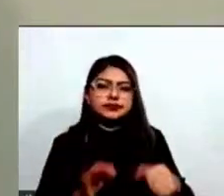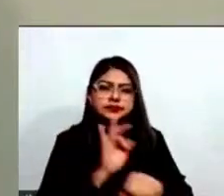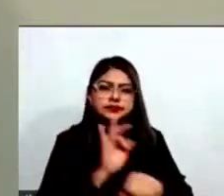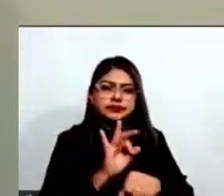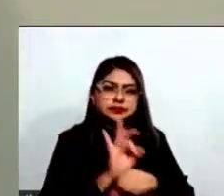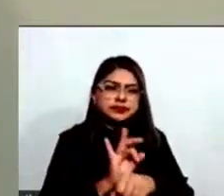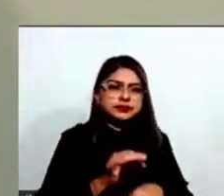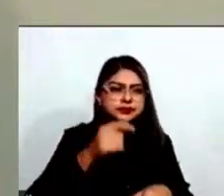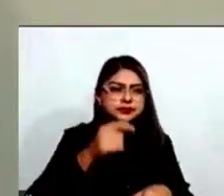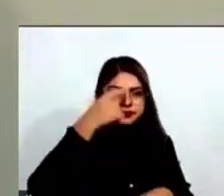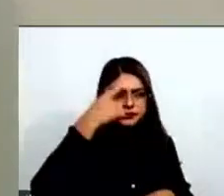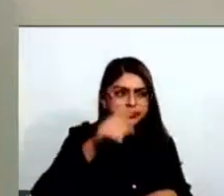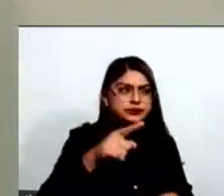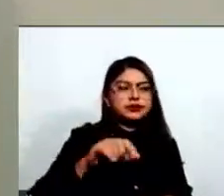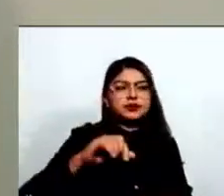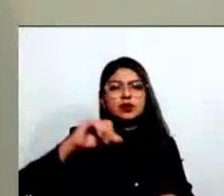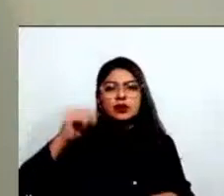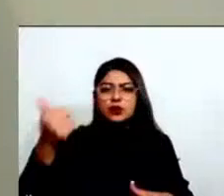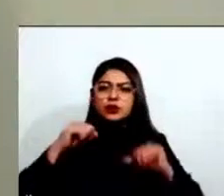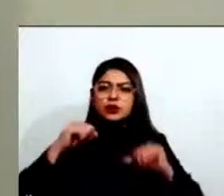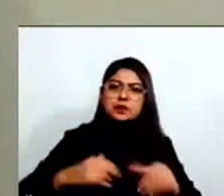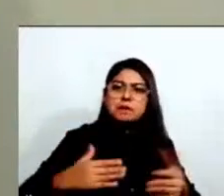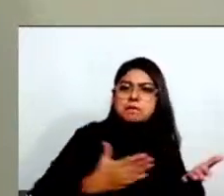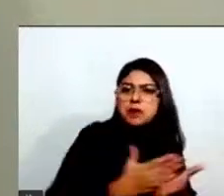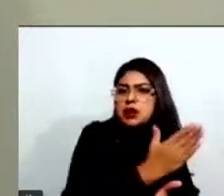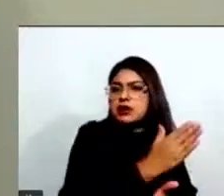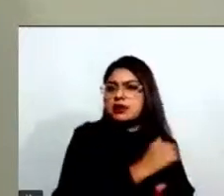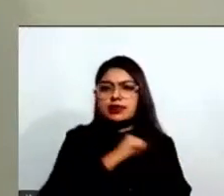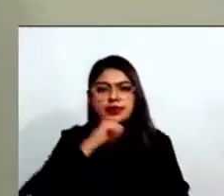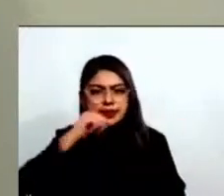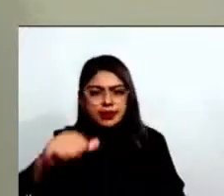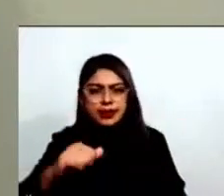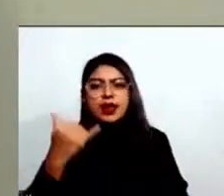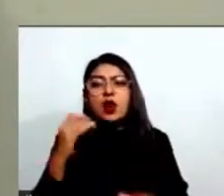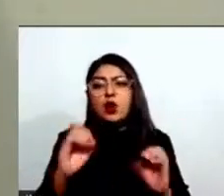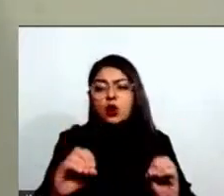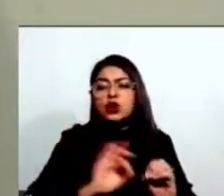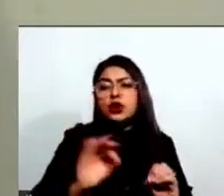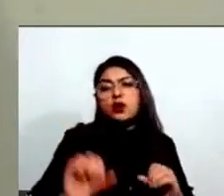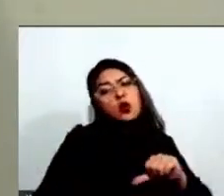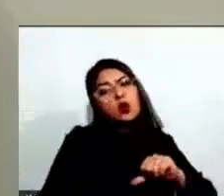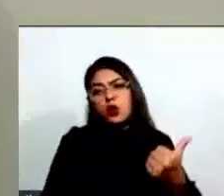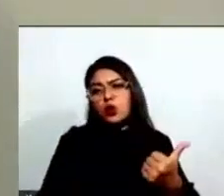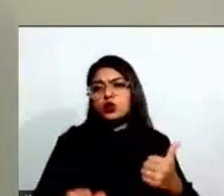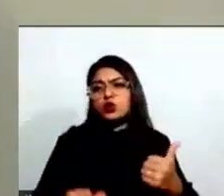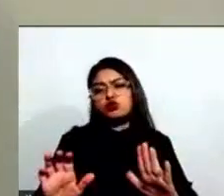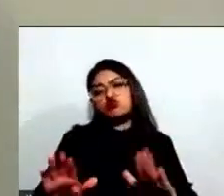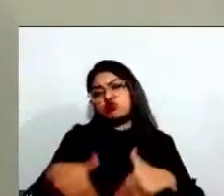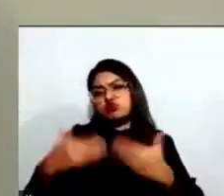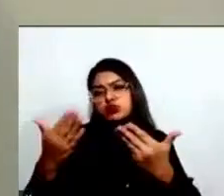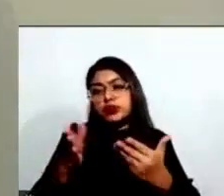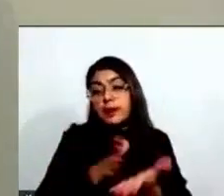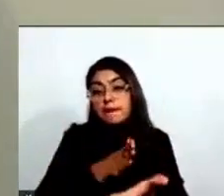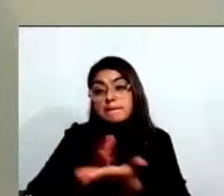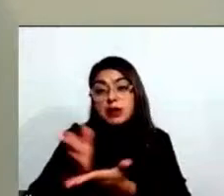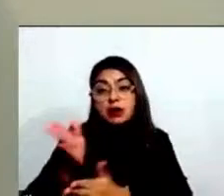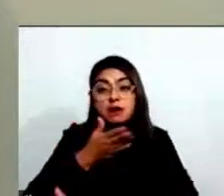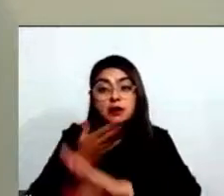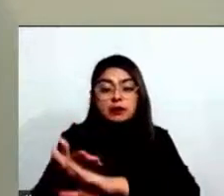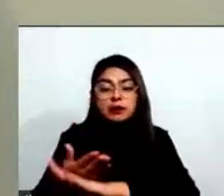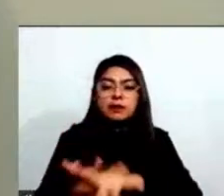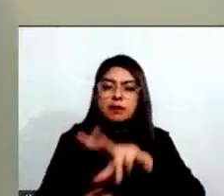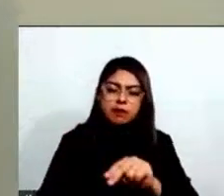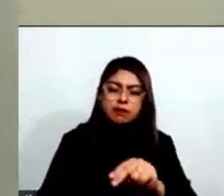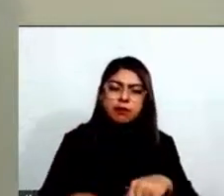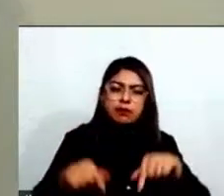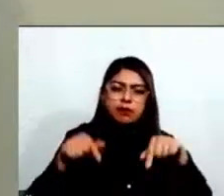otros poderes o de algún agente externo. Las constituciones de toda América Latina no son la